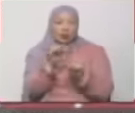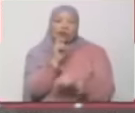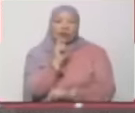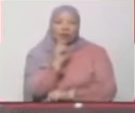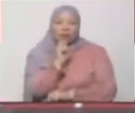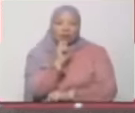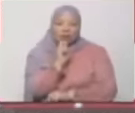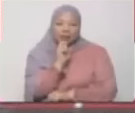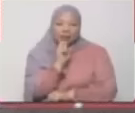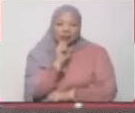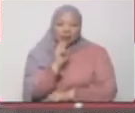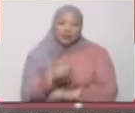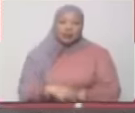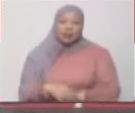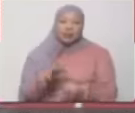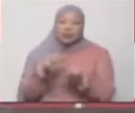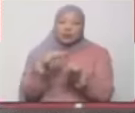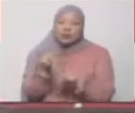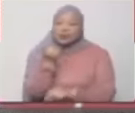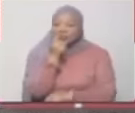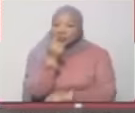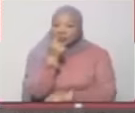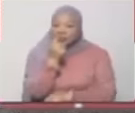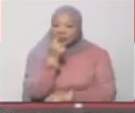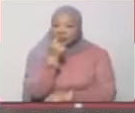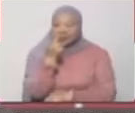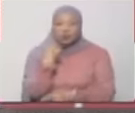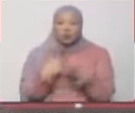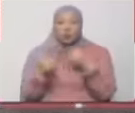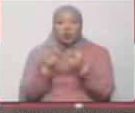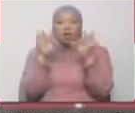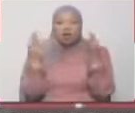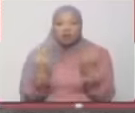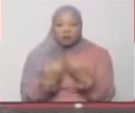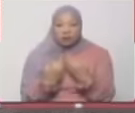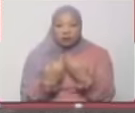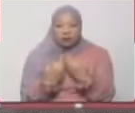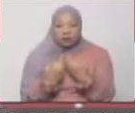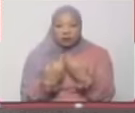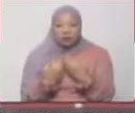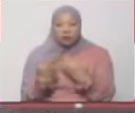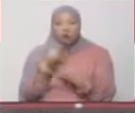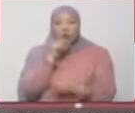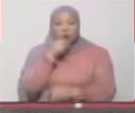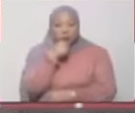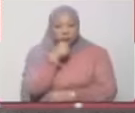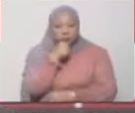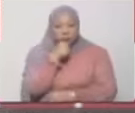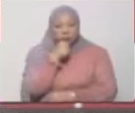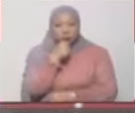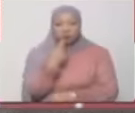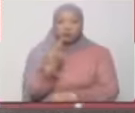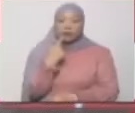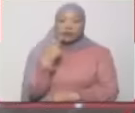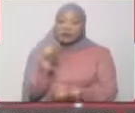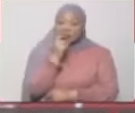En las verdes. Los verdes son familia lejana de los maduros. En las